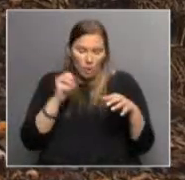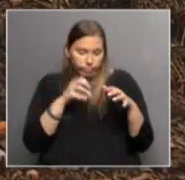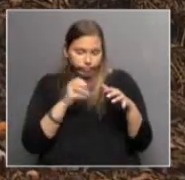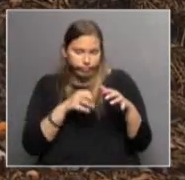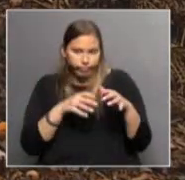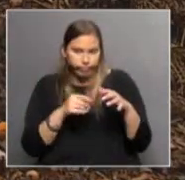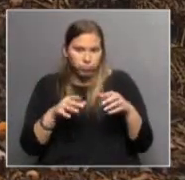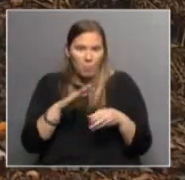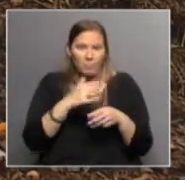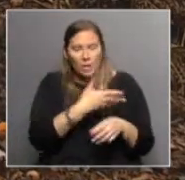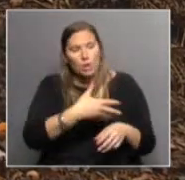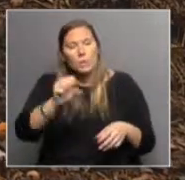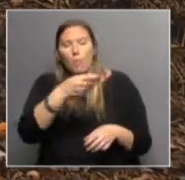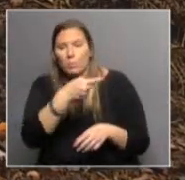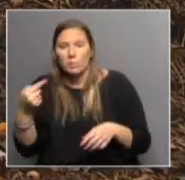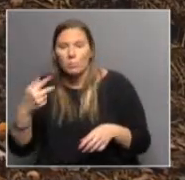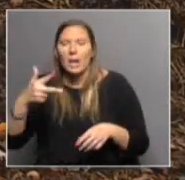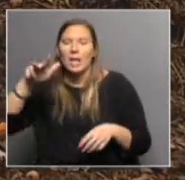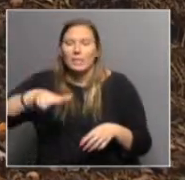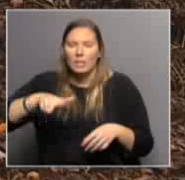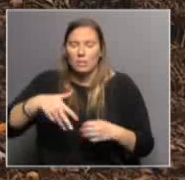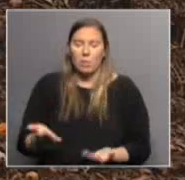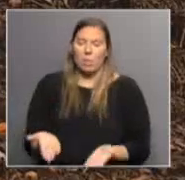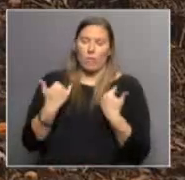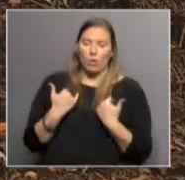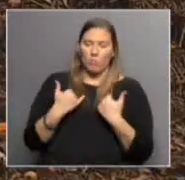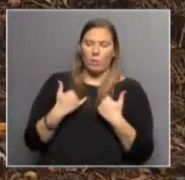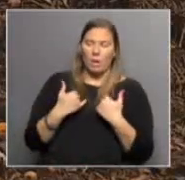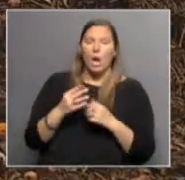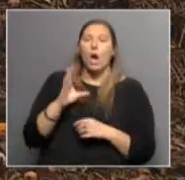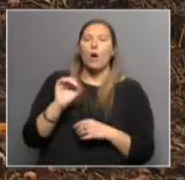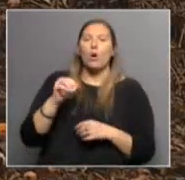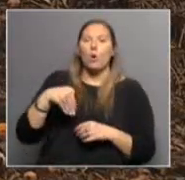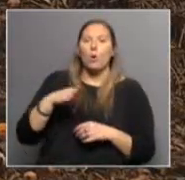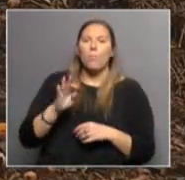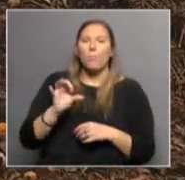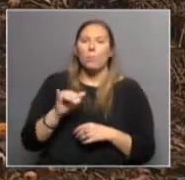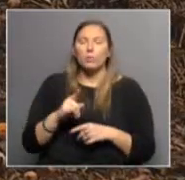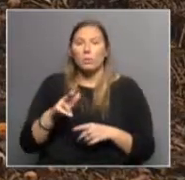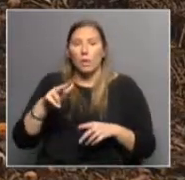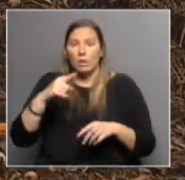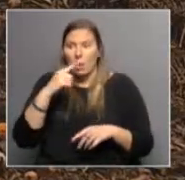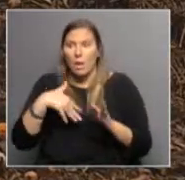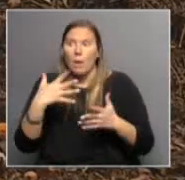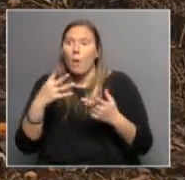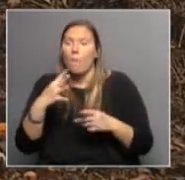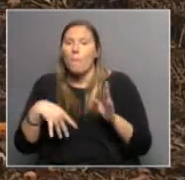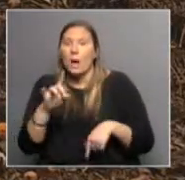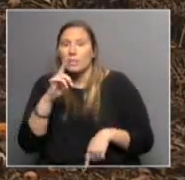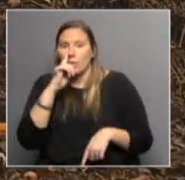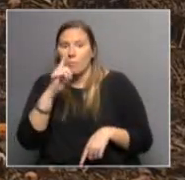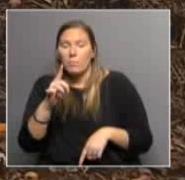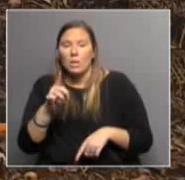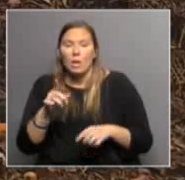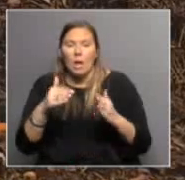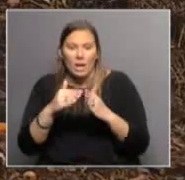orgánicos. Los recolectamos semanalmente y al tercer mes te entregamos el compost. Y en 4 días había más de 1000 hogares queriendo sumarse a esta